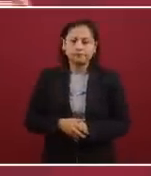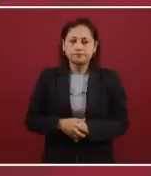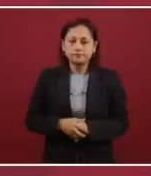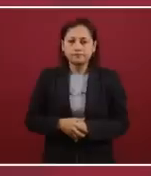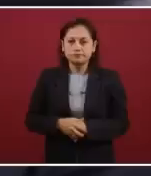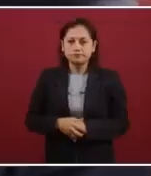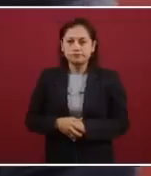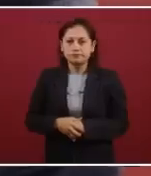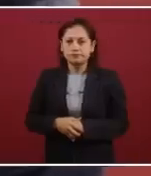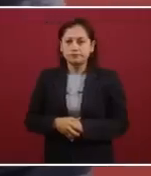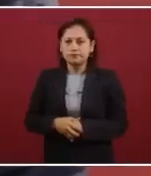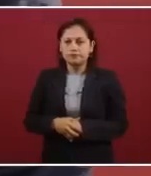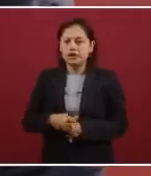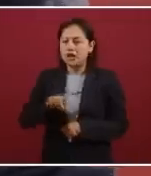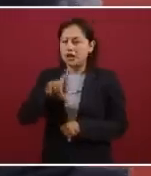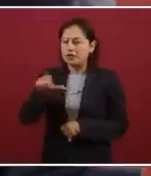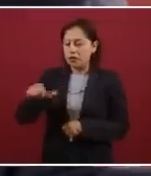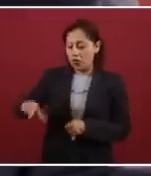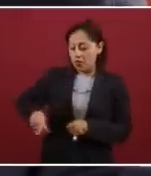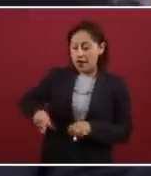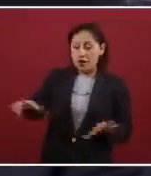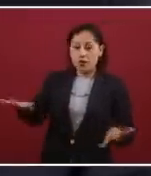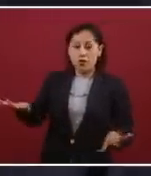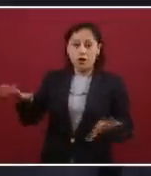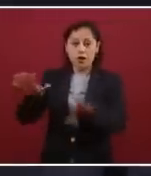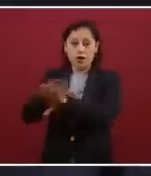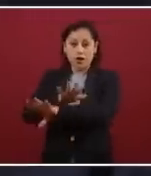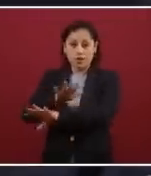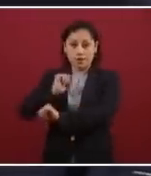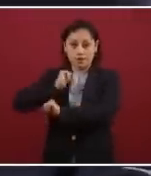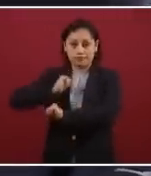Llega el nuevo gobierno